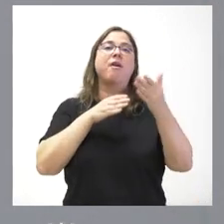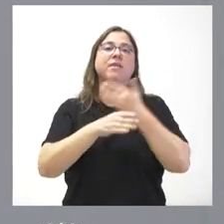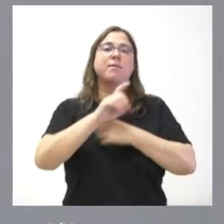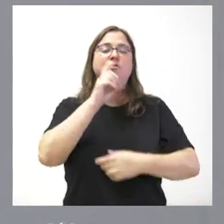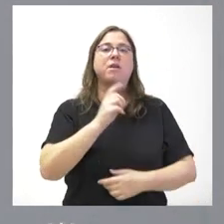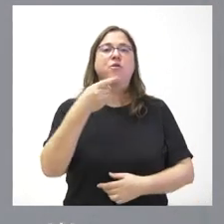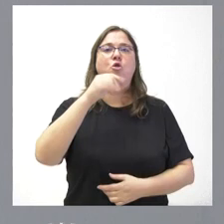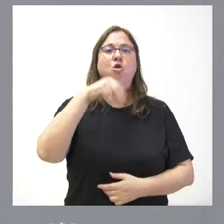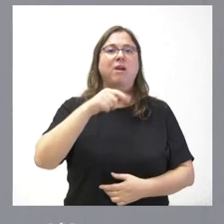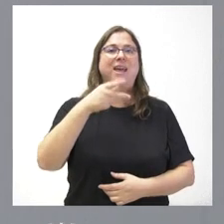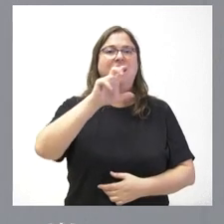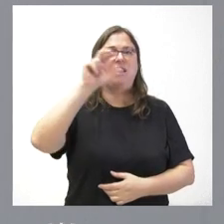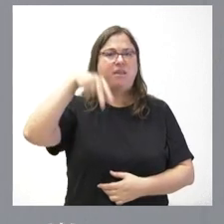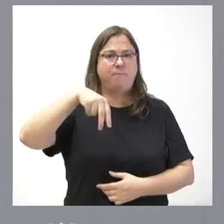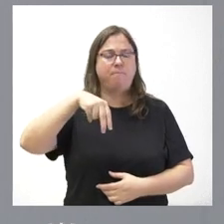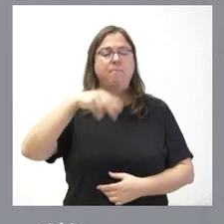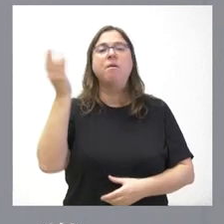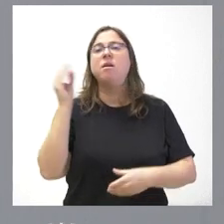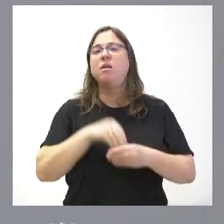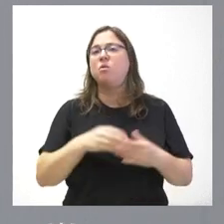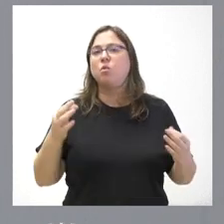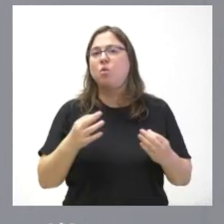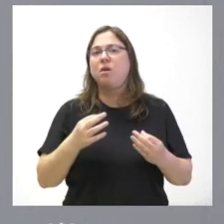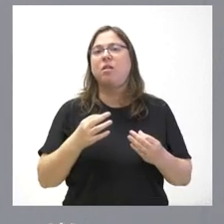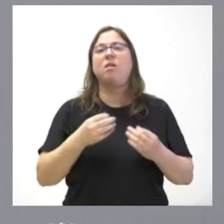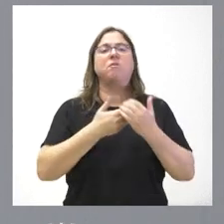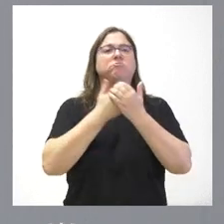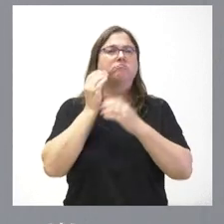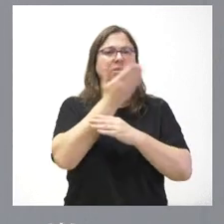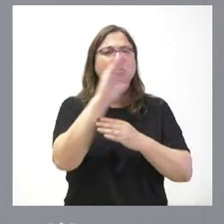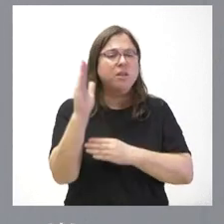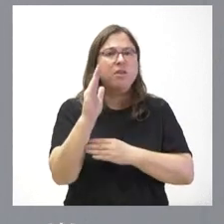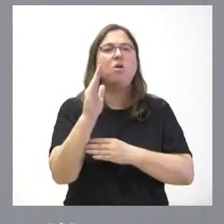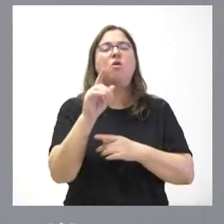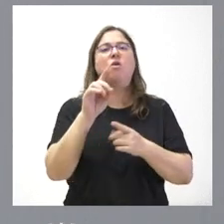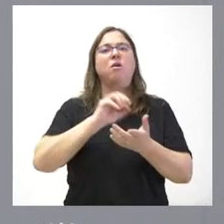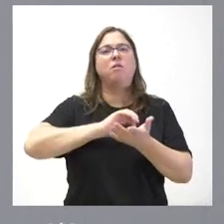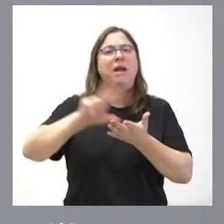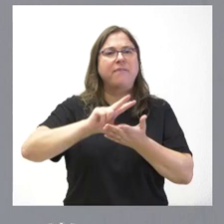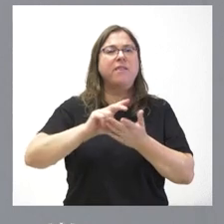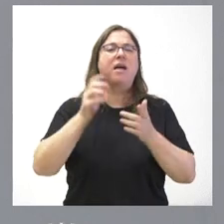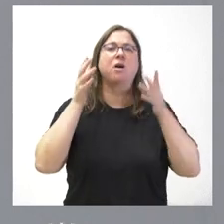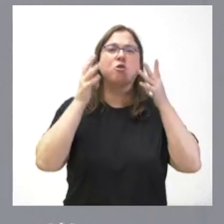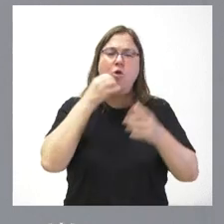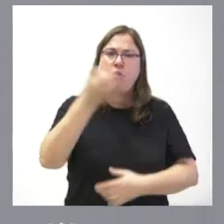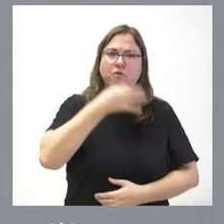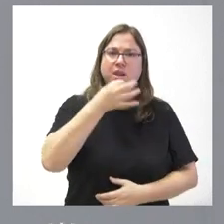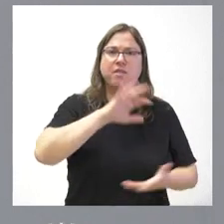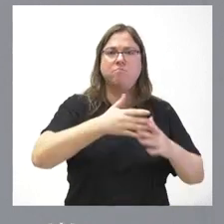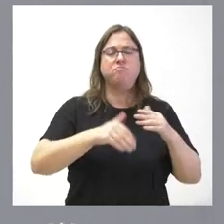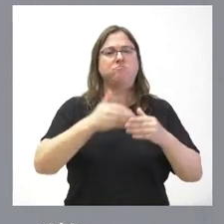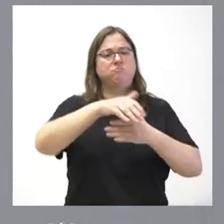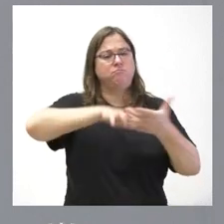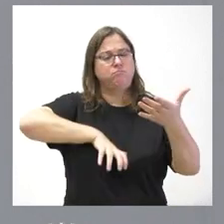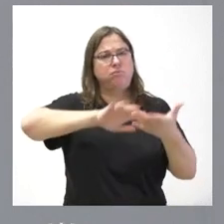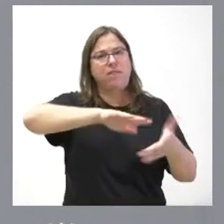Guillén incluye exposiciones cátedras conferencias estudios catalogación y digitalización de archivos y manuscritos